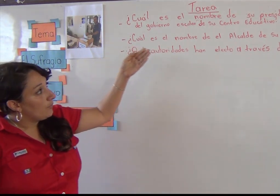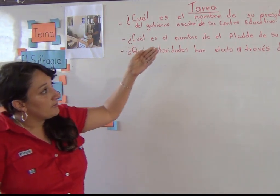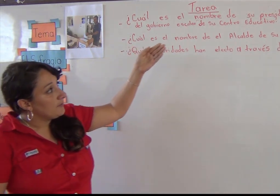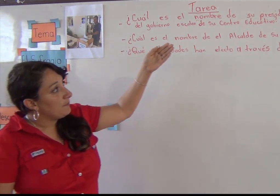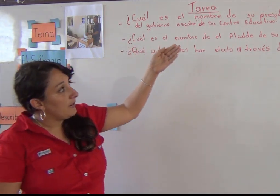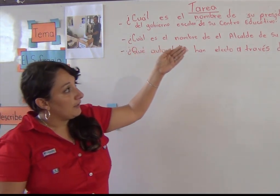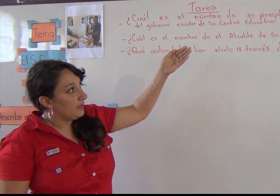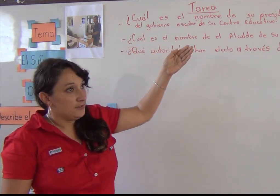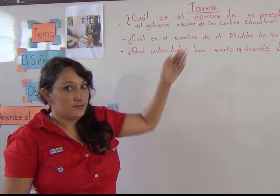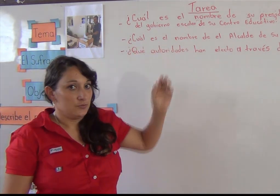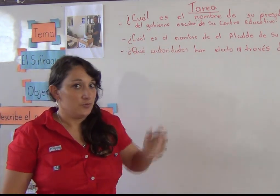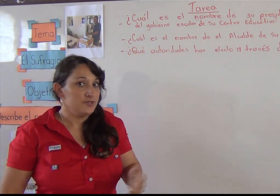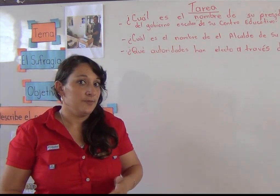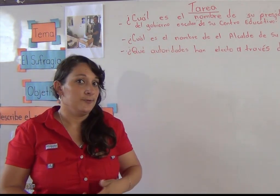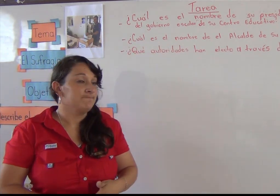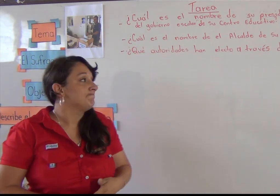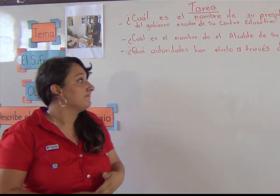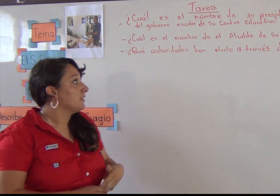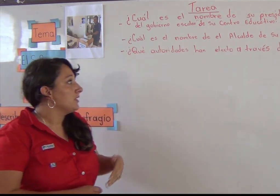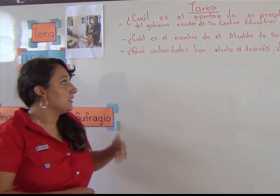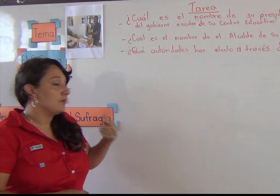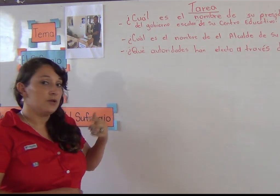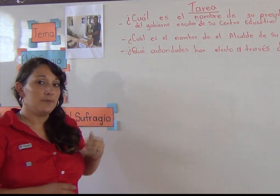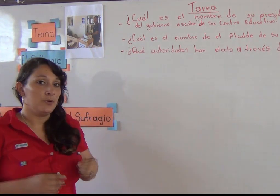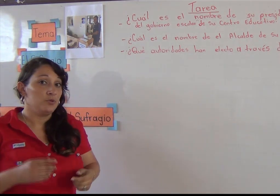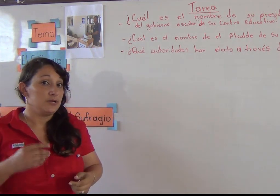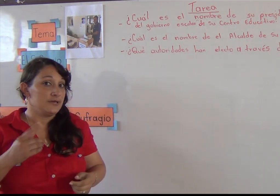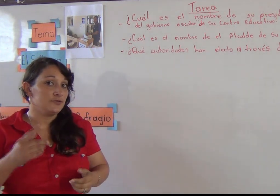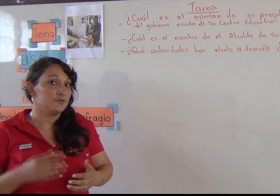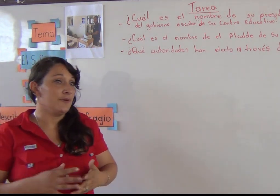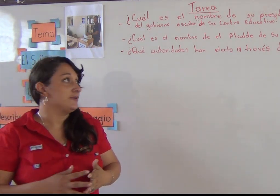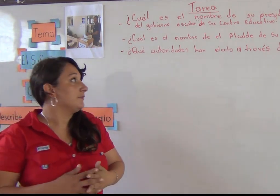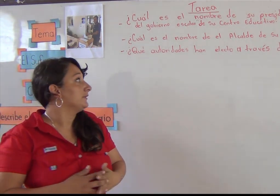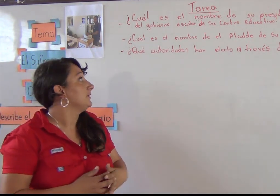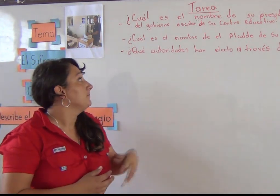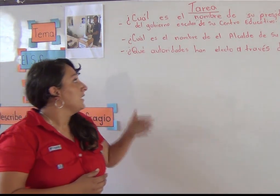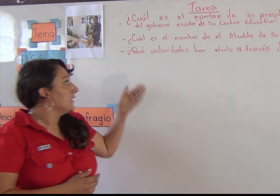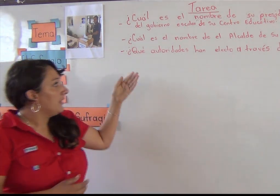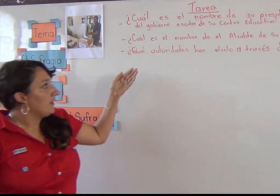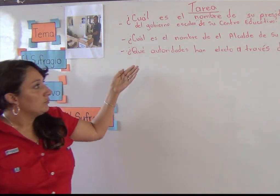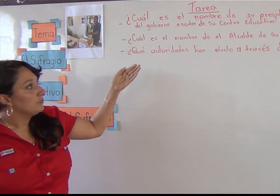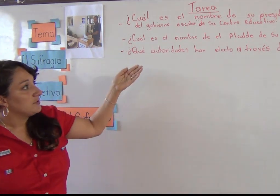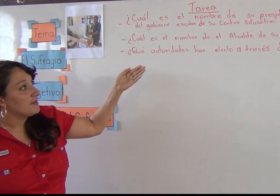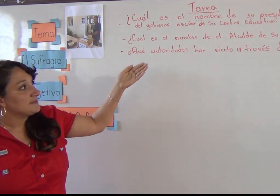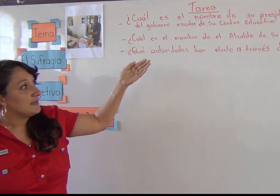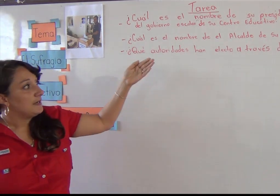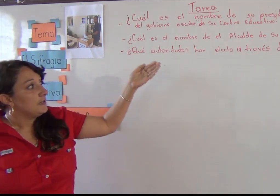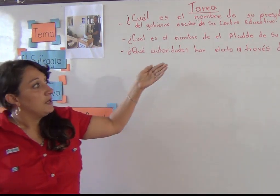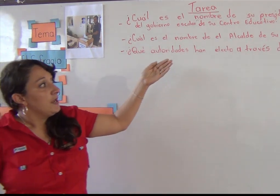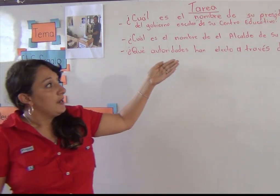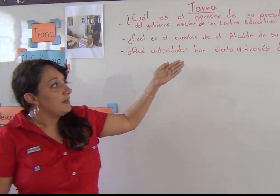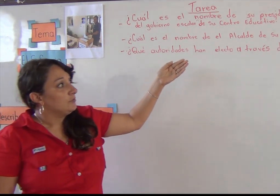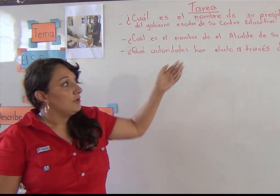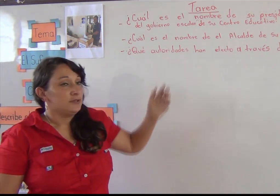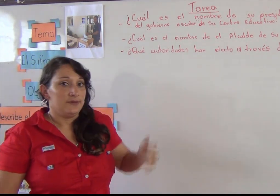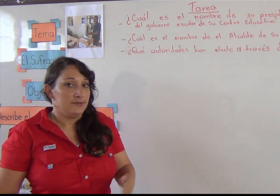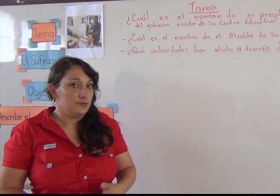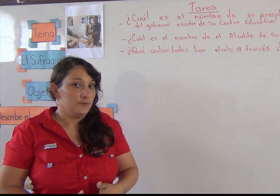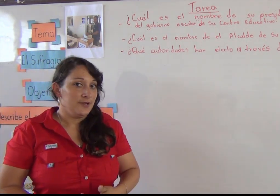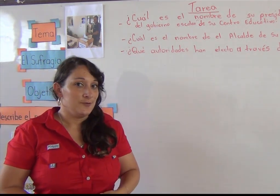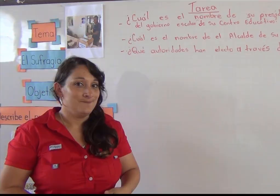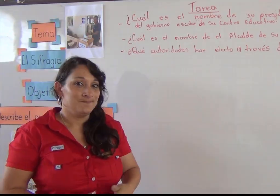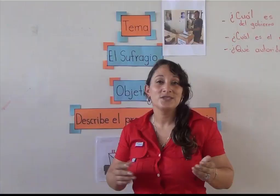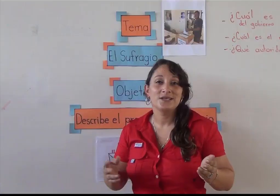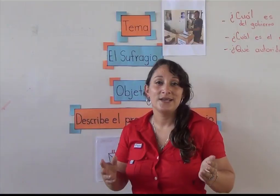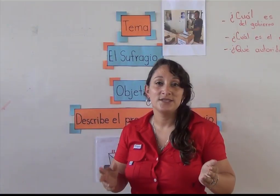es el nombre del alcalde de su municipio? Y quiero que le pregunten a sus padres, ¿verdad?, ¿qué autoridades han electo a través